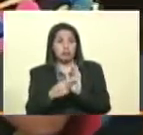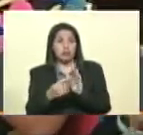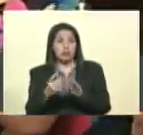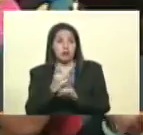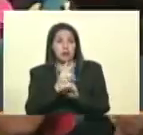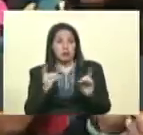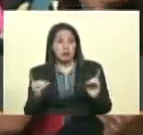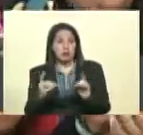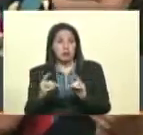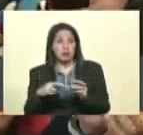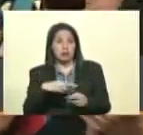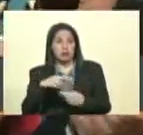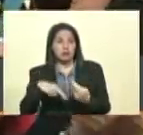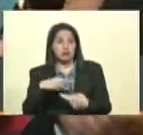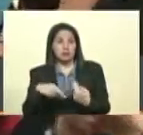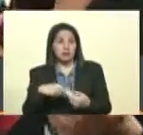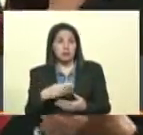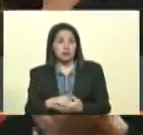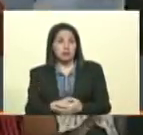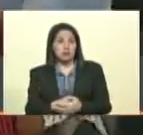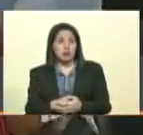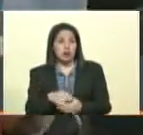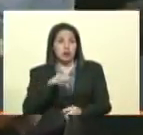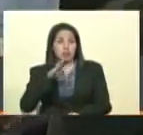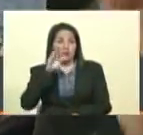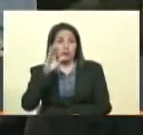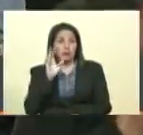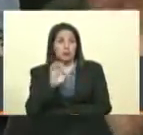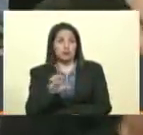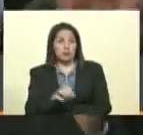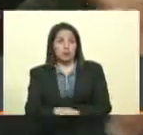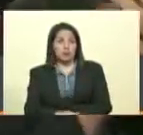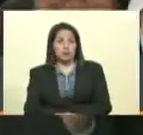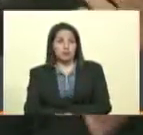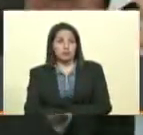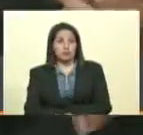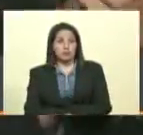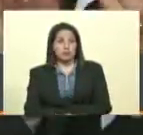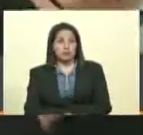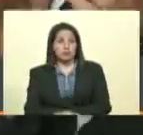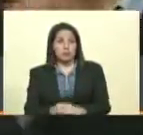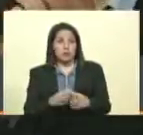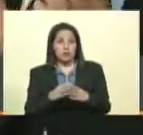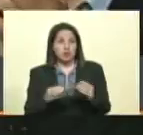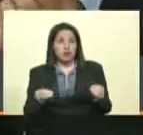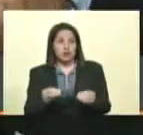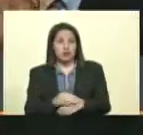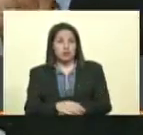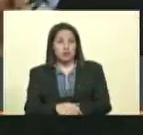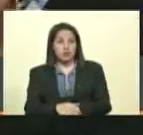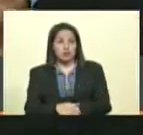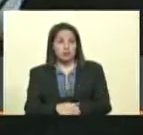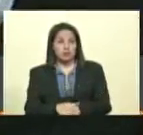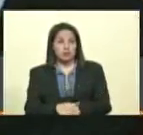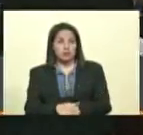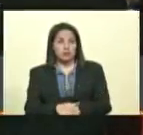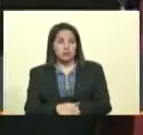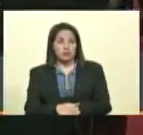la democracia socialista, por el futuro del país. Todo el que vote.